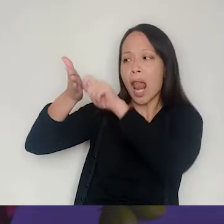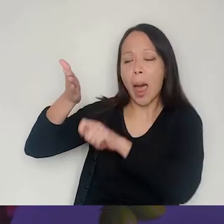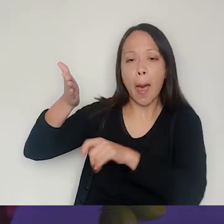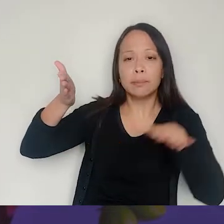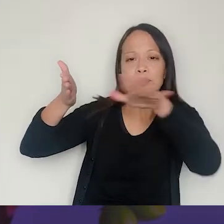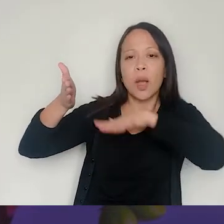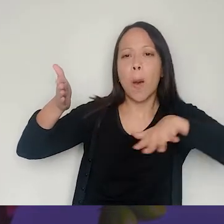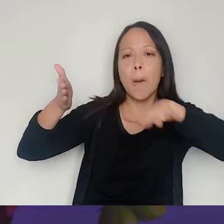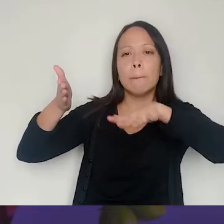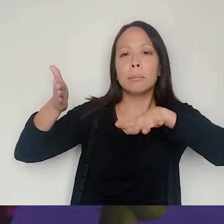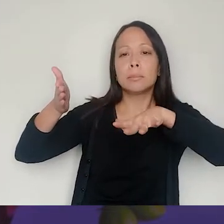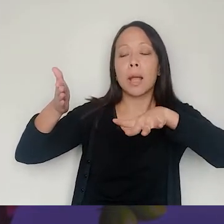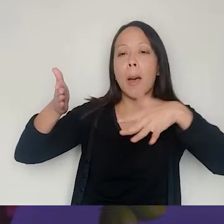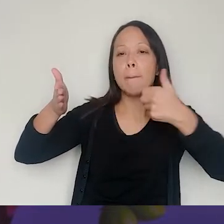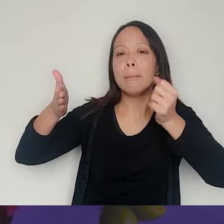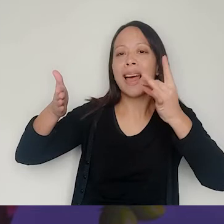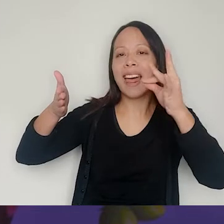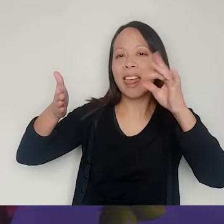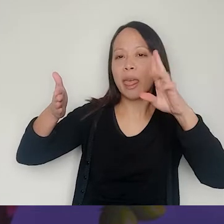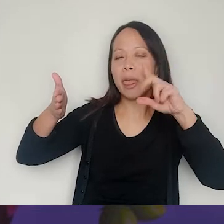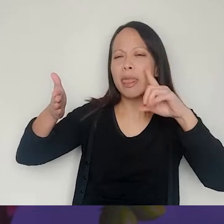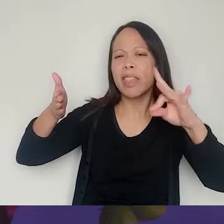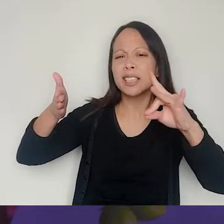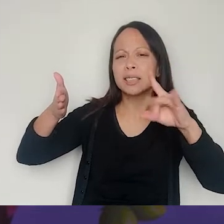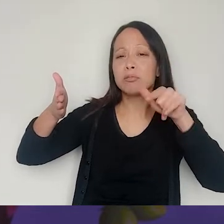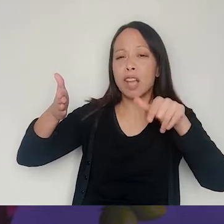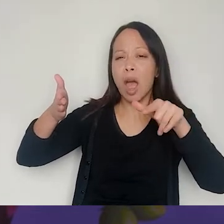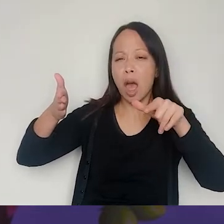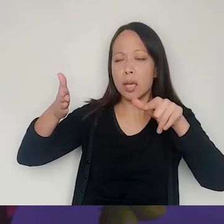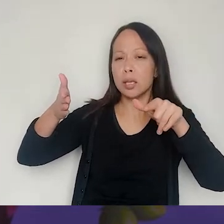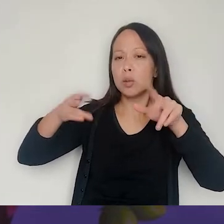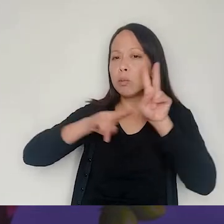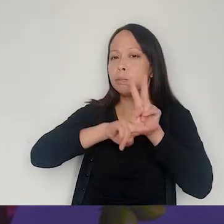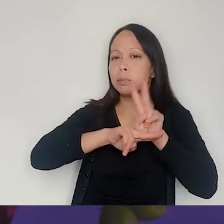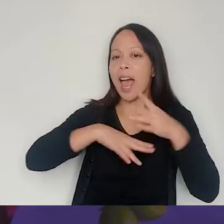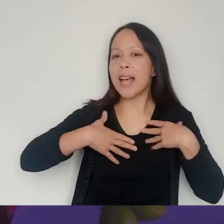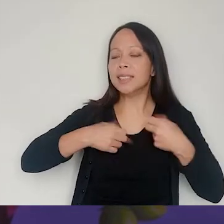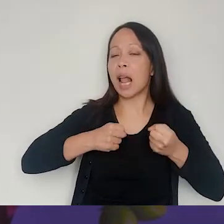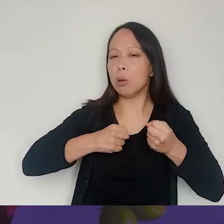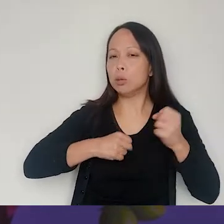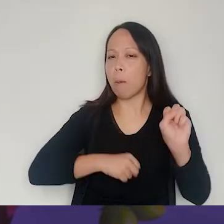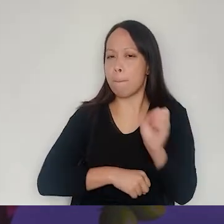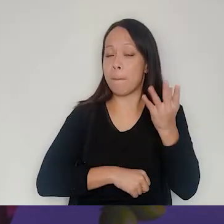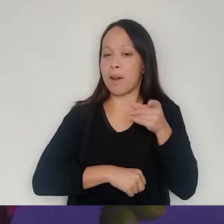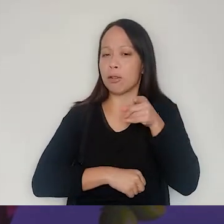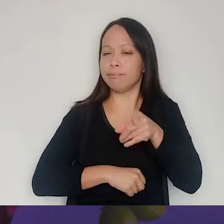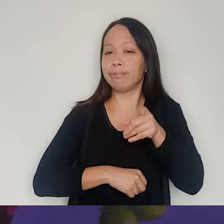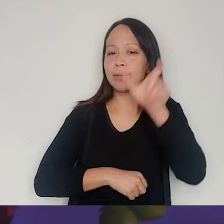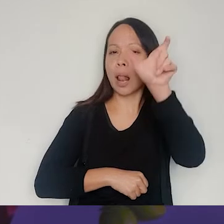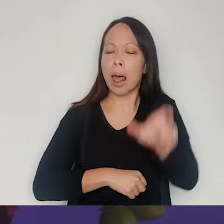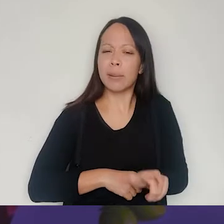con mejor cobertura sanitaria, ¿no? Y nos dimos cuenta que desde el momento en el que la persona